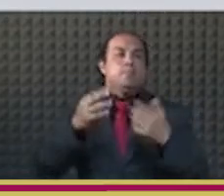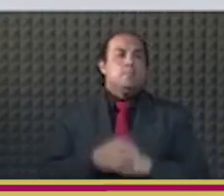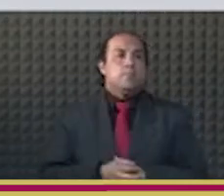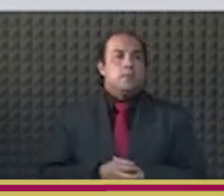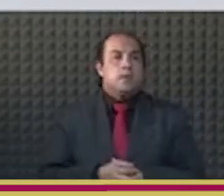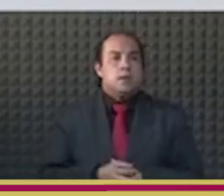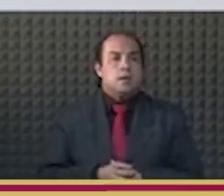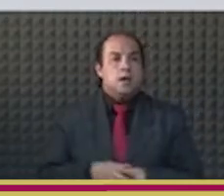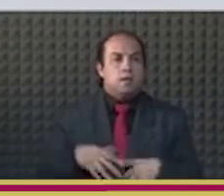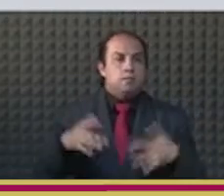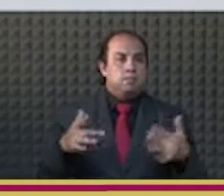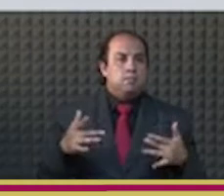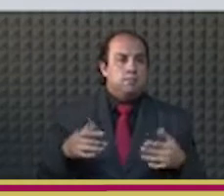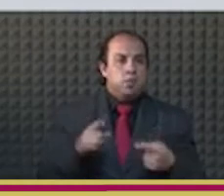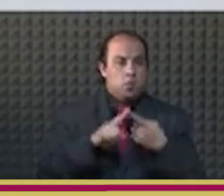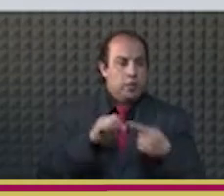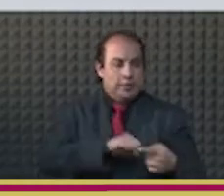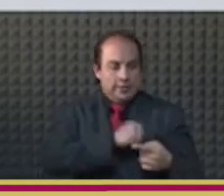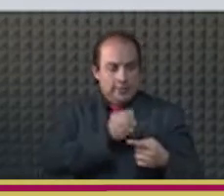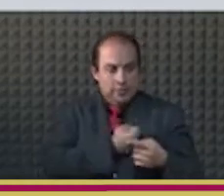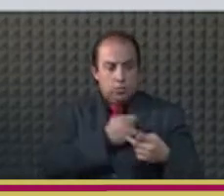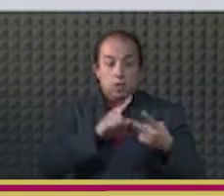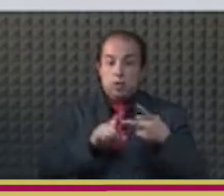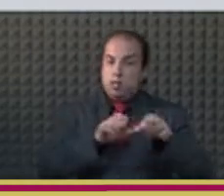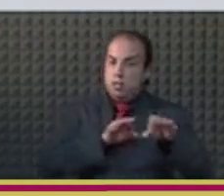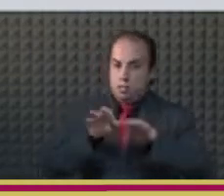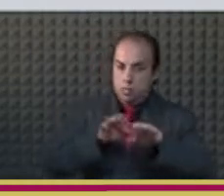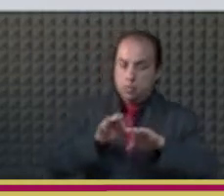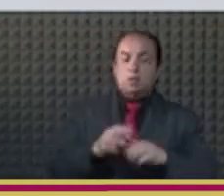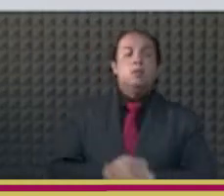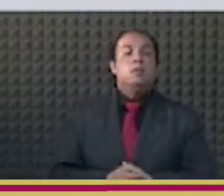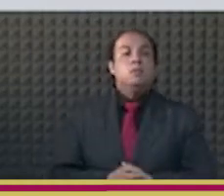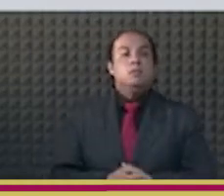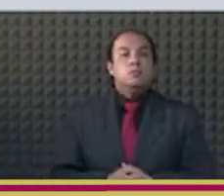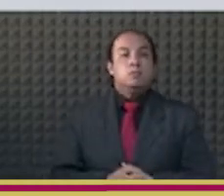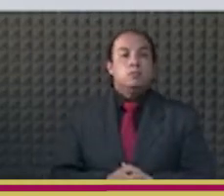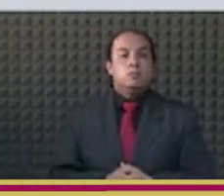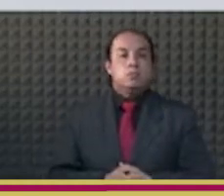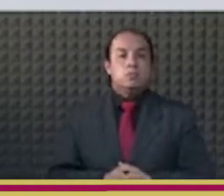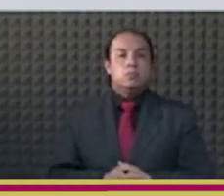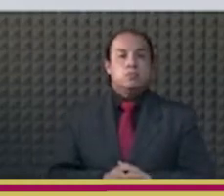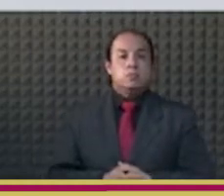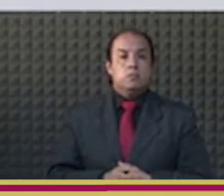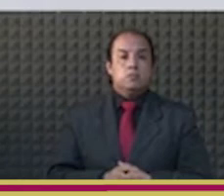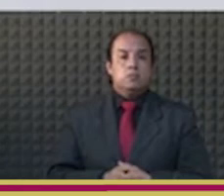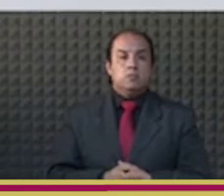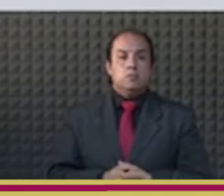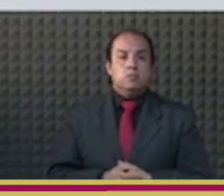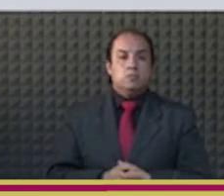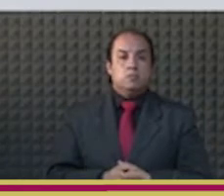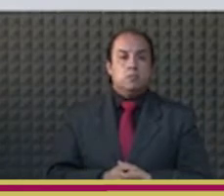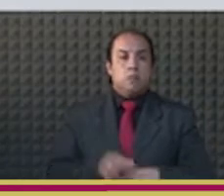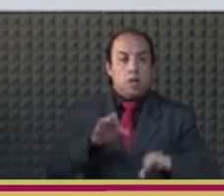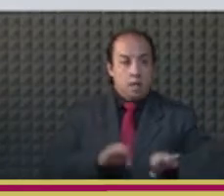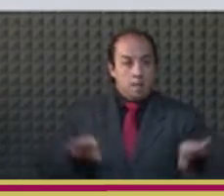más nos duele, en la salud y en el empleo. Y hay que destacar